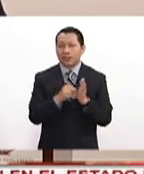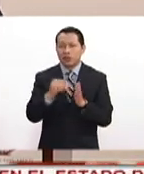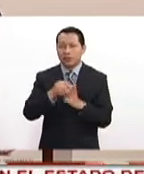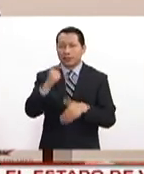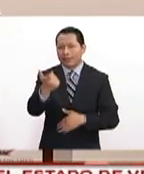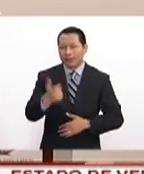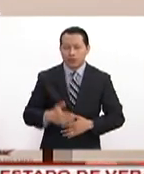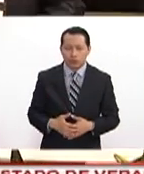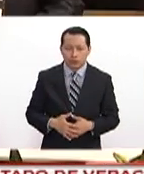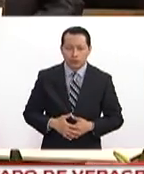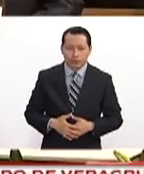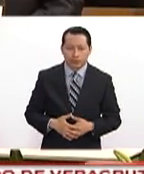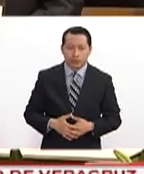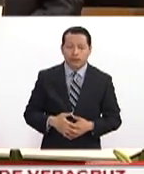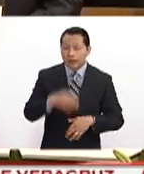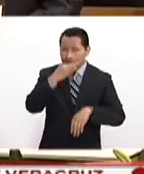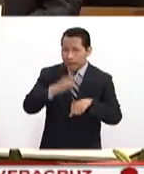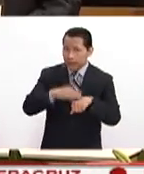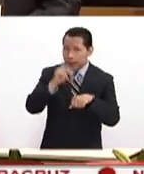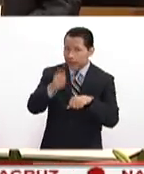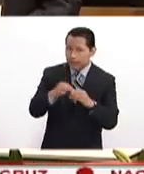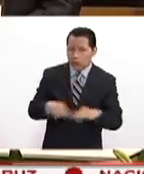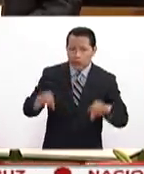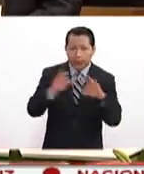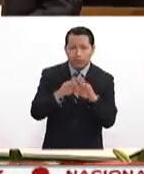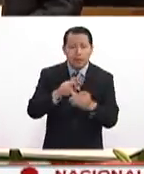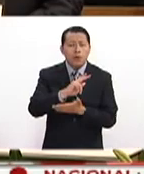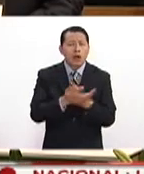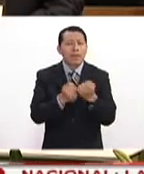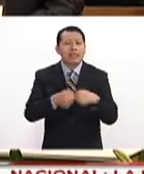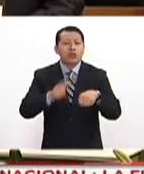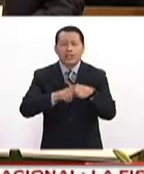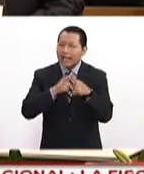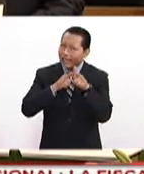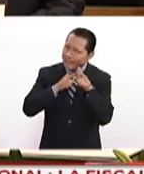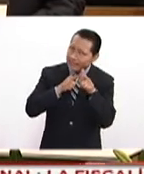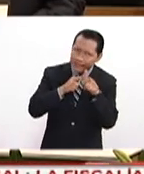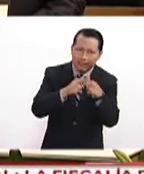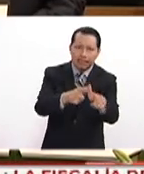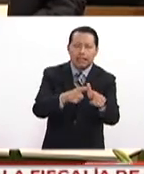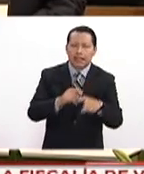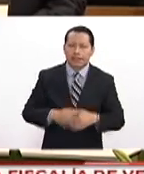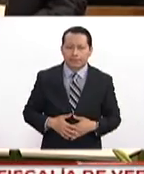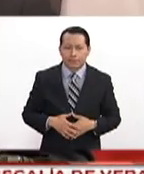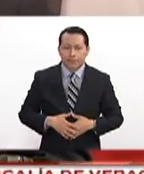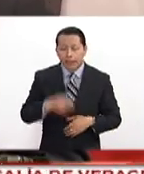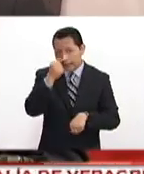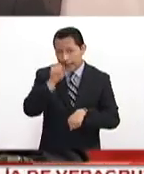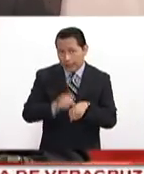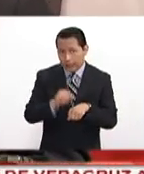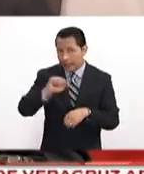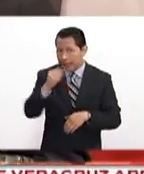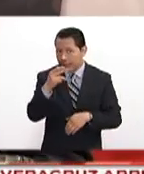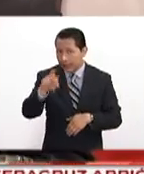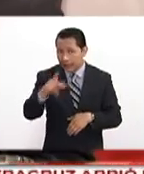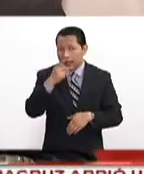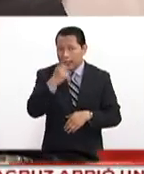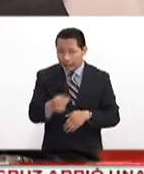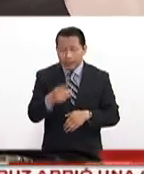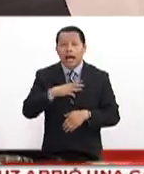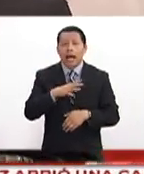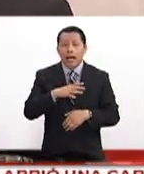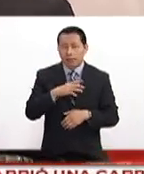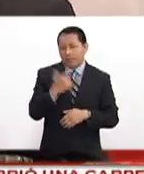de pesos. Subrayó que los programas sociales se mantienen en sus términos. El secretario de Hacienda señaló que el